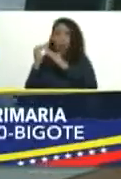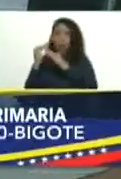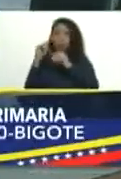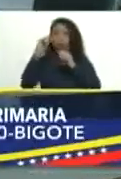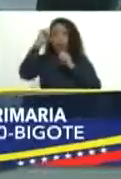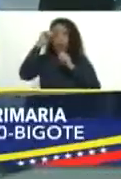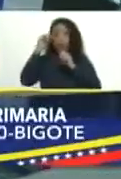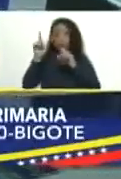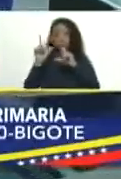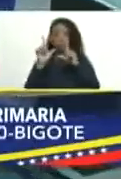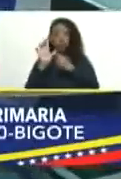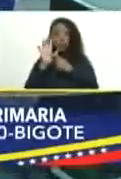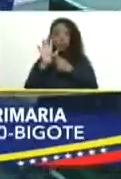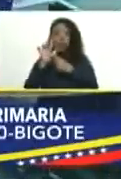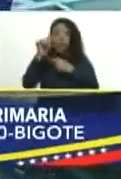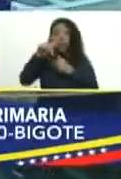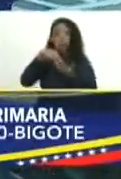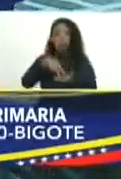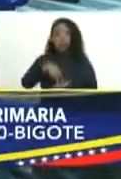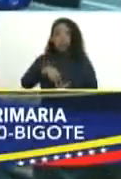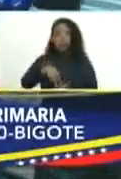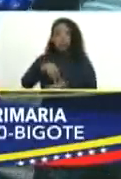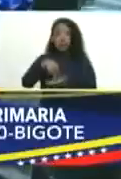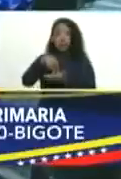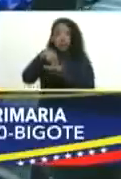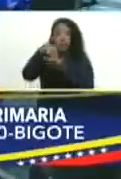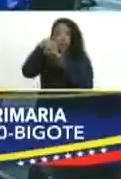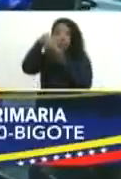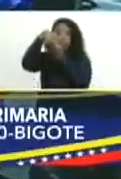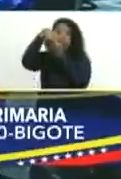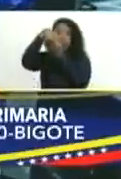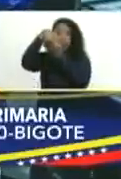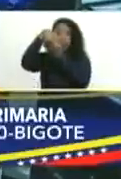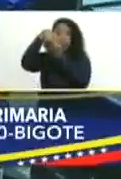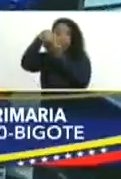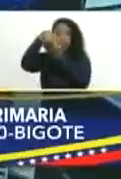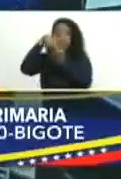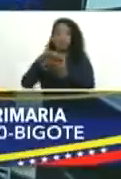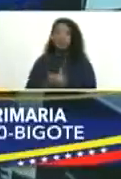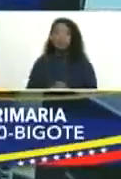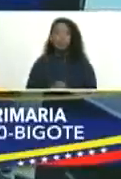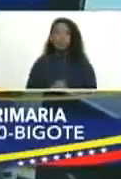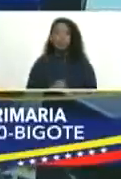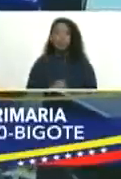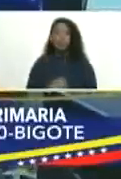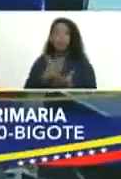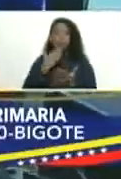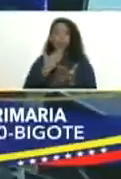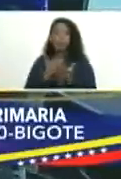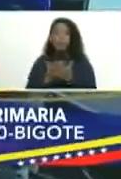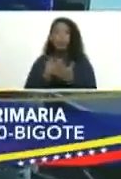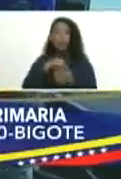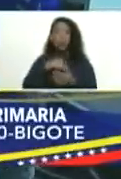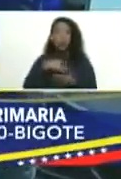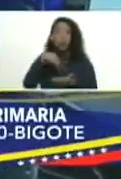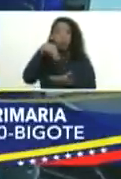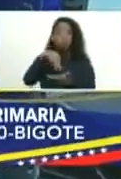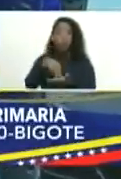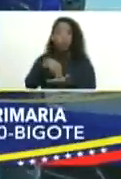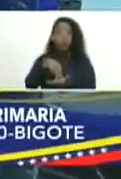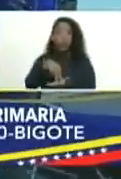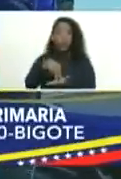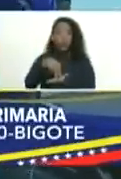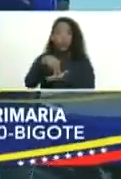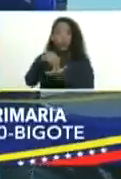Esto es un tráiler con un tomógrafo, presidente, que nos va a permitir, aquí estamos montados en el